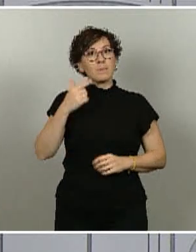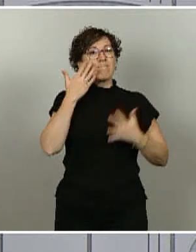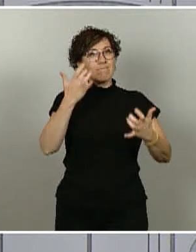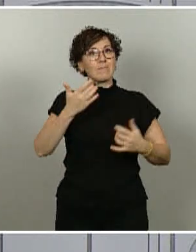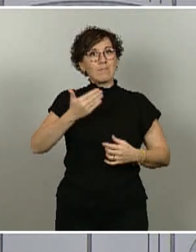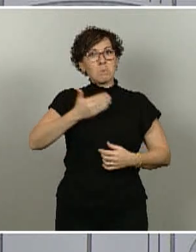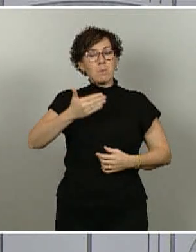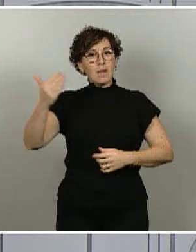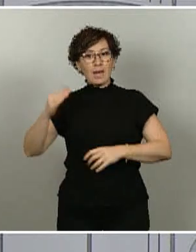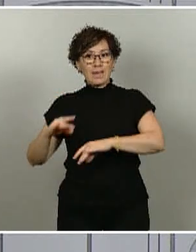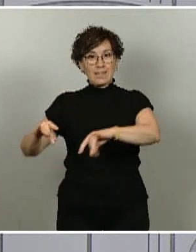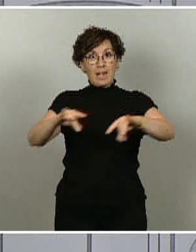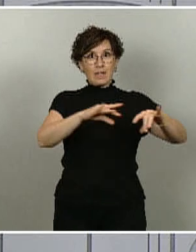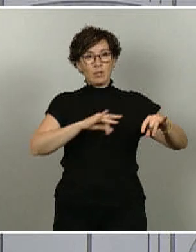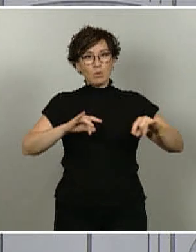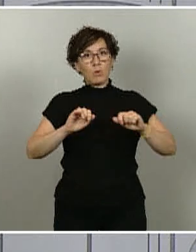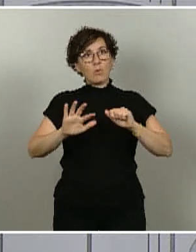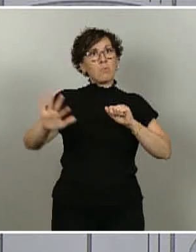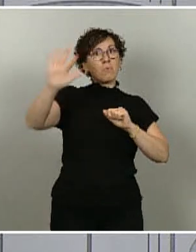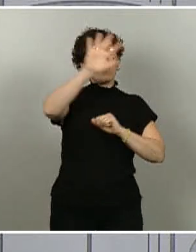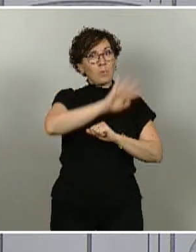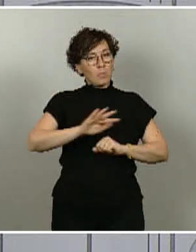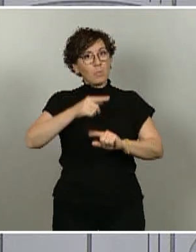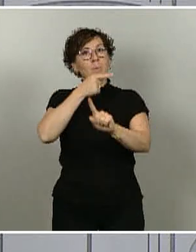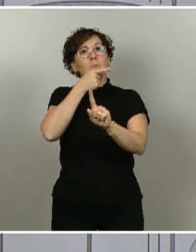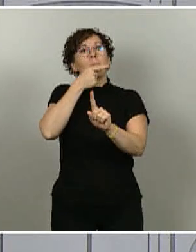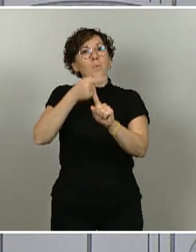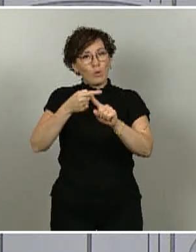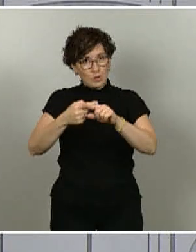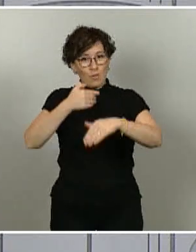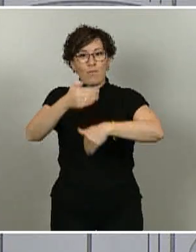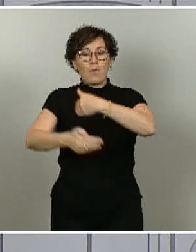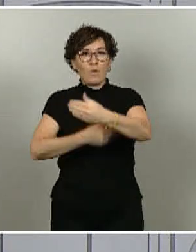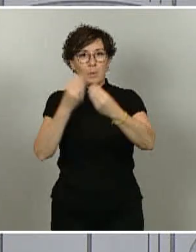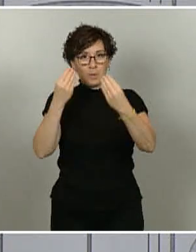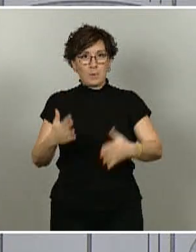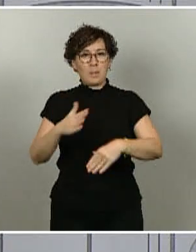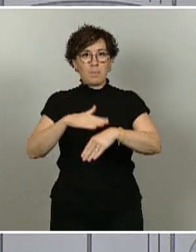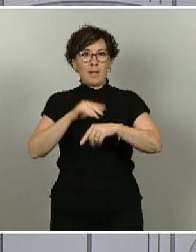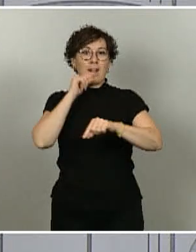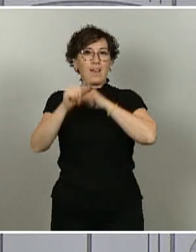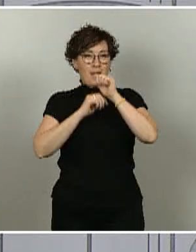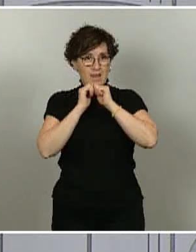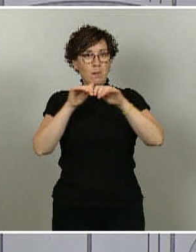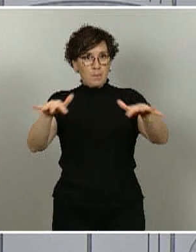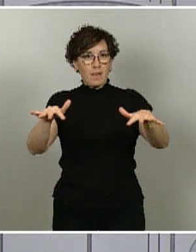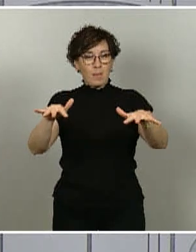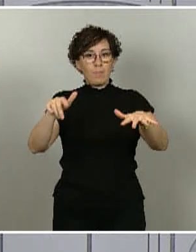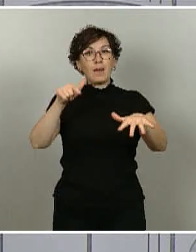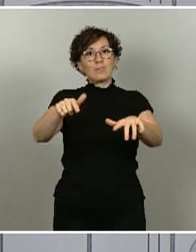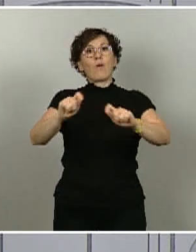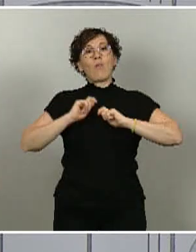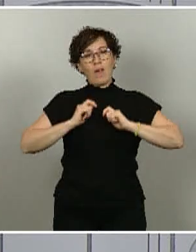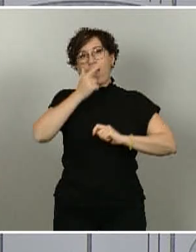situación realmente muy favorable en el proceso de evolución de la epidemia, y esto nos ayuda a valorar la situación de